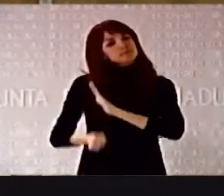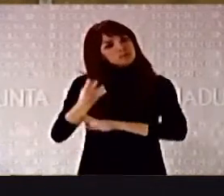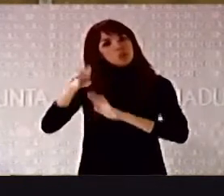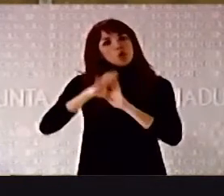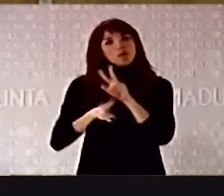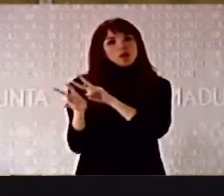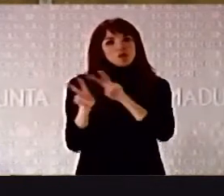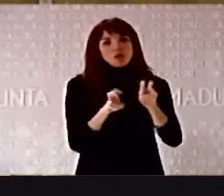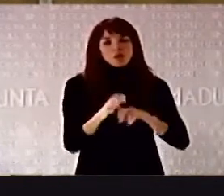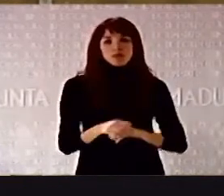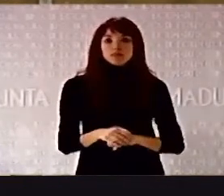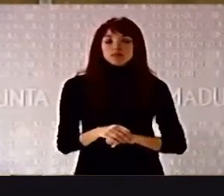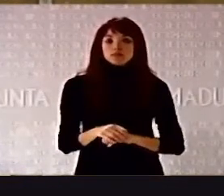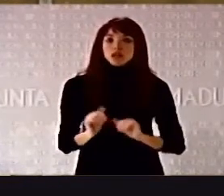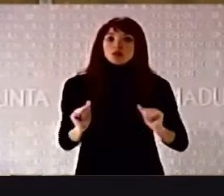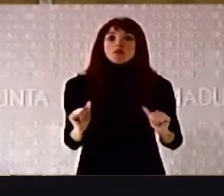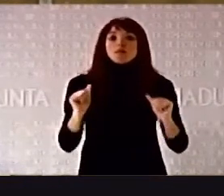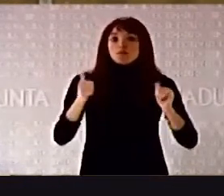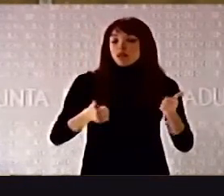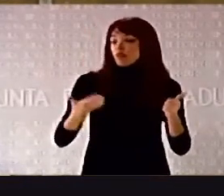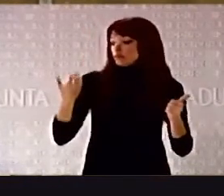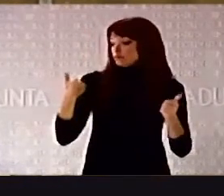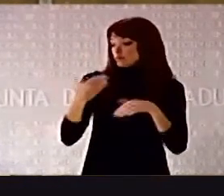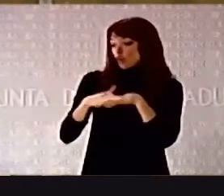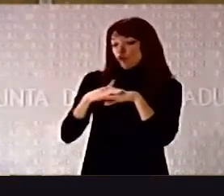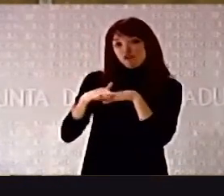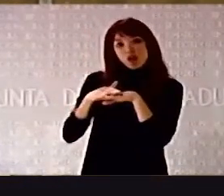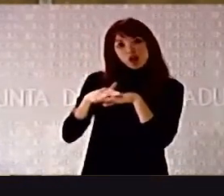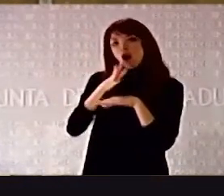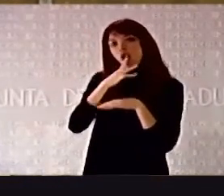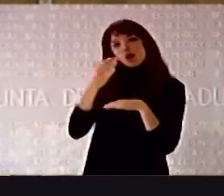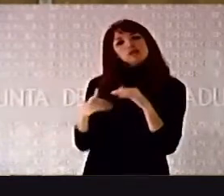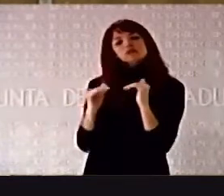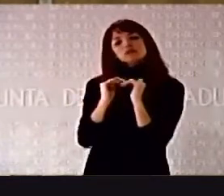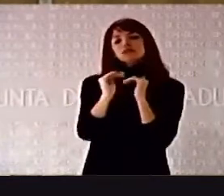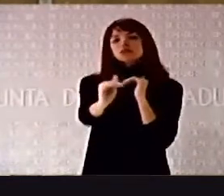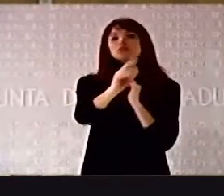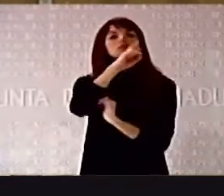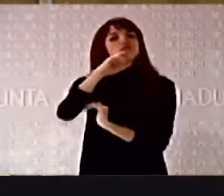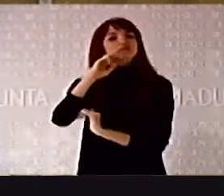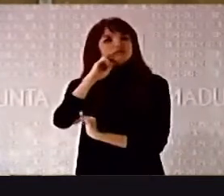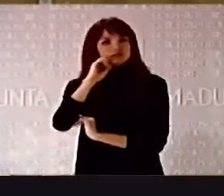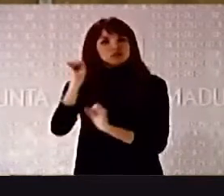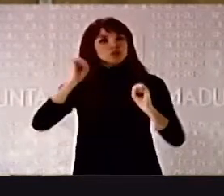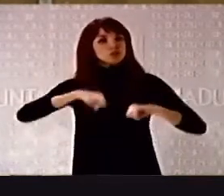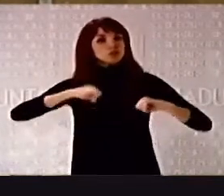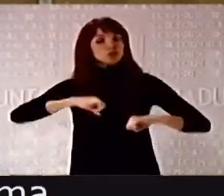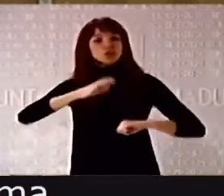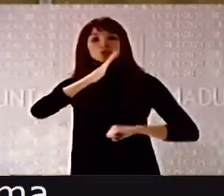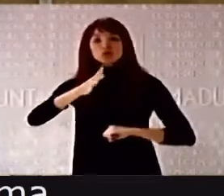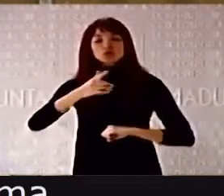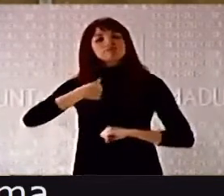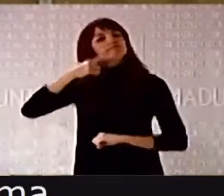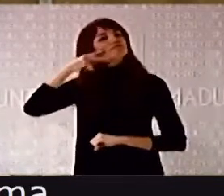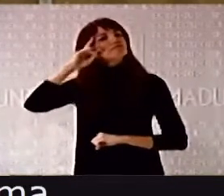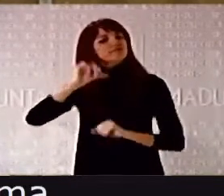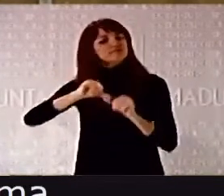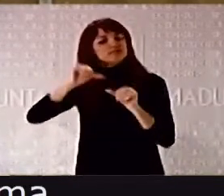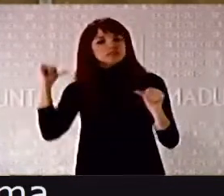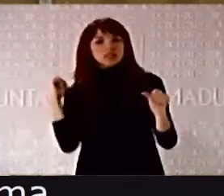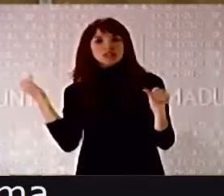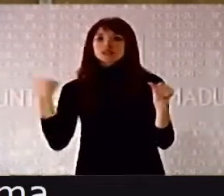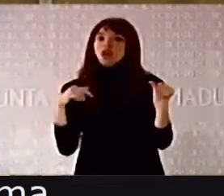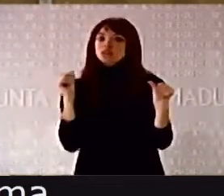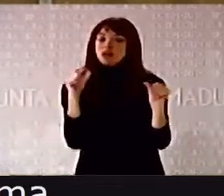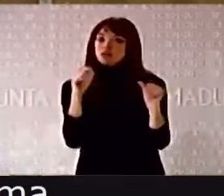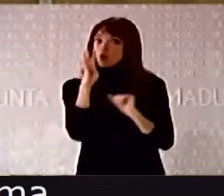en marcha en la legislatura pasada, hoy ya es un programa consolidado que, además, con la experiencia del recorrido de los